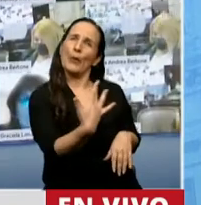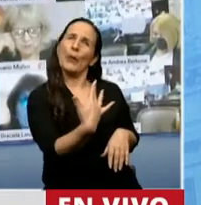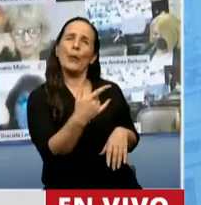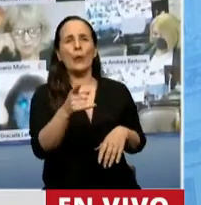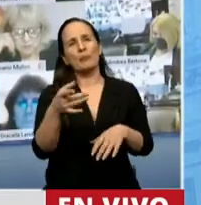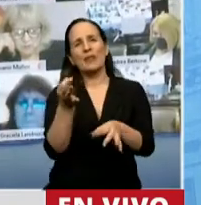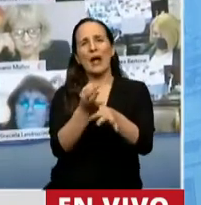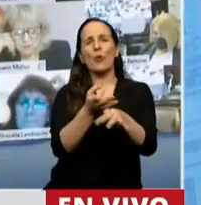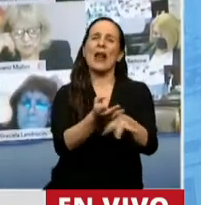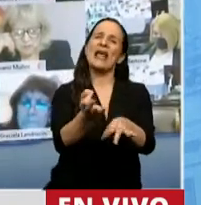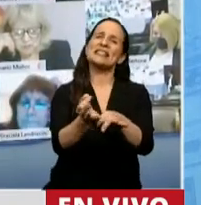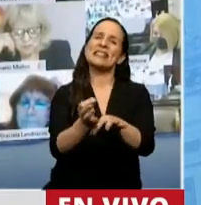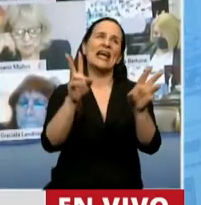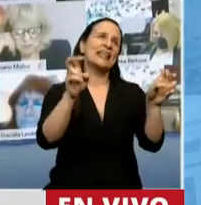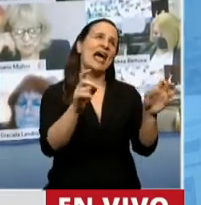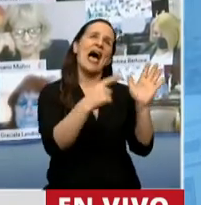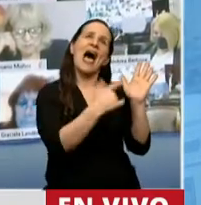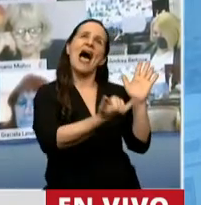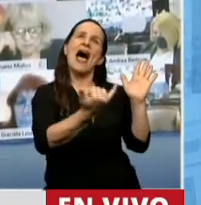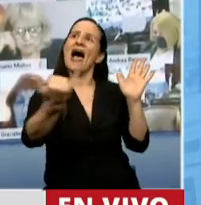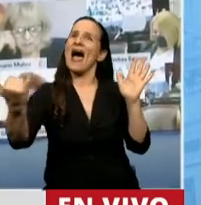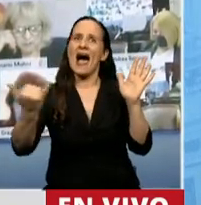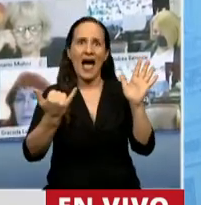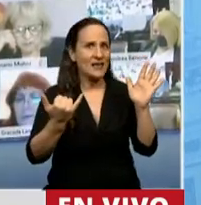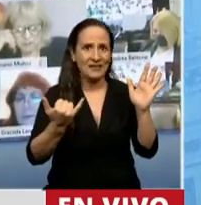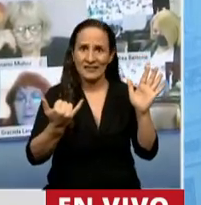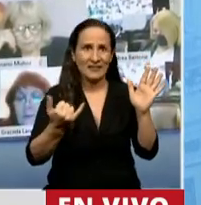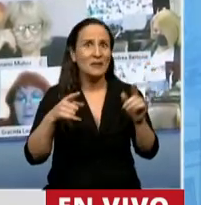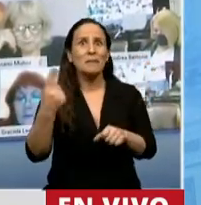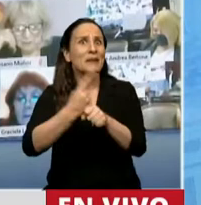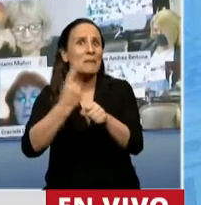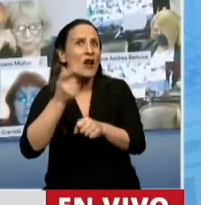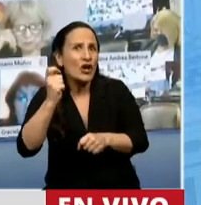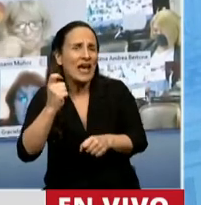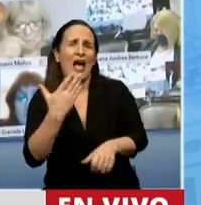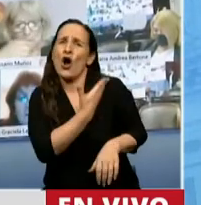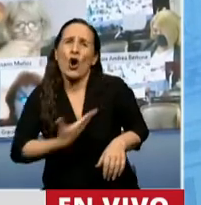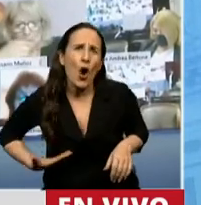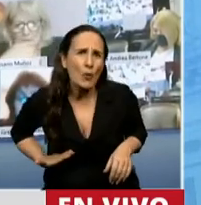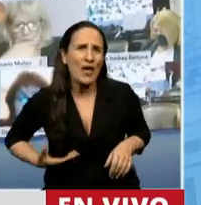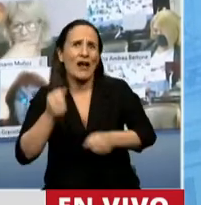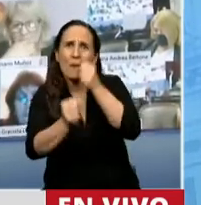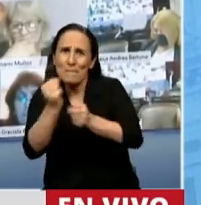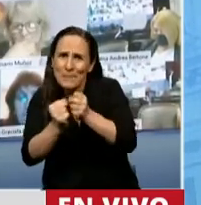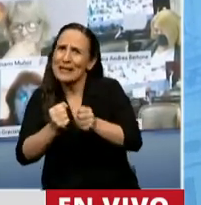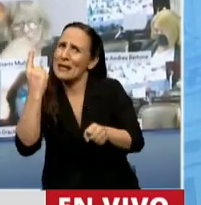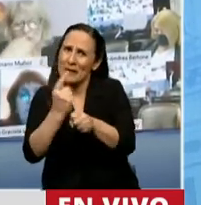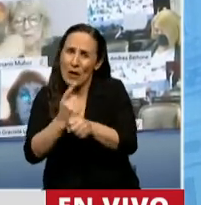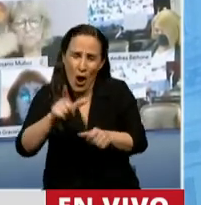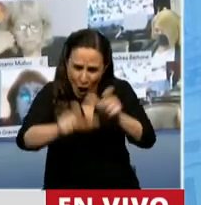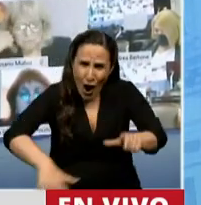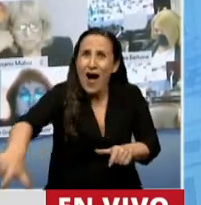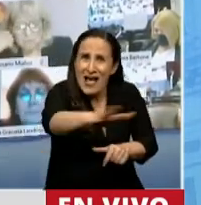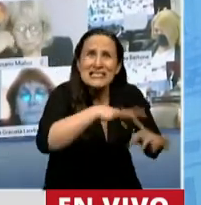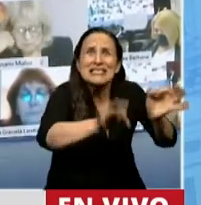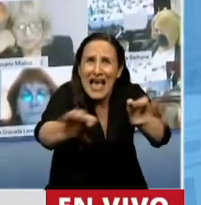escuelas y cuadernos quedarnos tranquilos, porque los primeros que tienen que aprender educación ambiental son los gobiernos y las corporaciones. Los pibes vienen sabiendo mucho más de educación